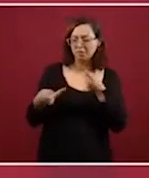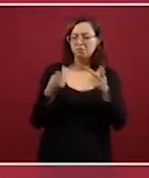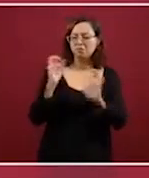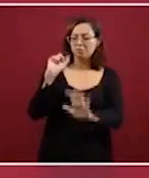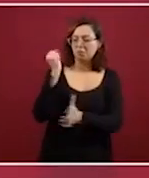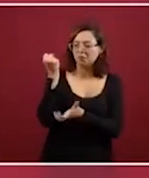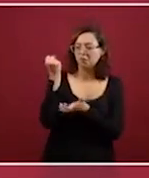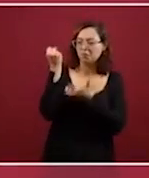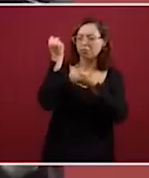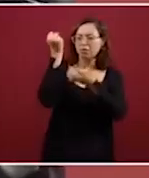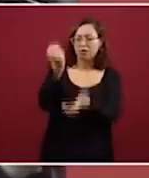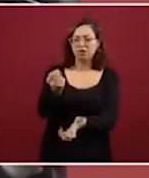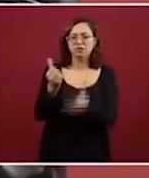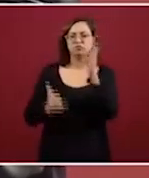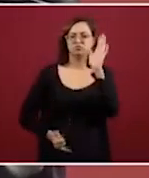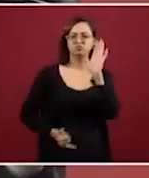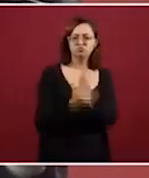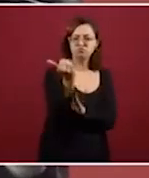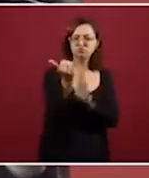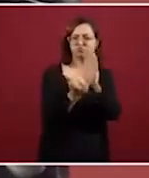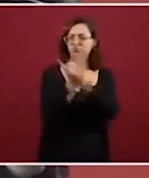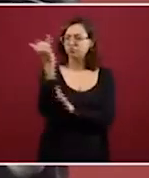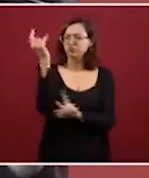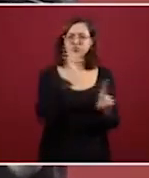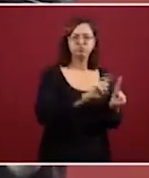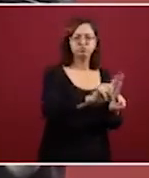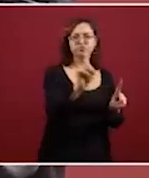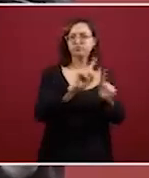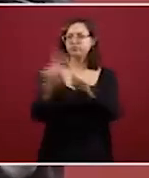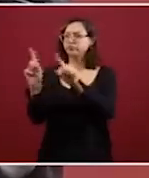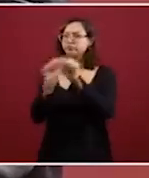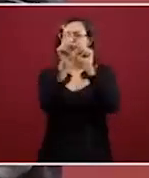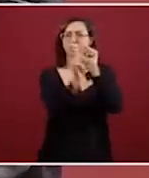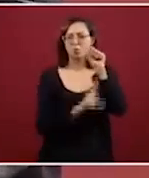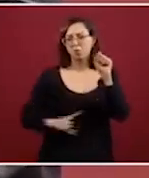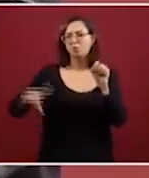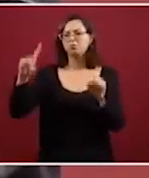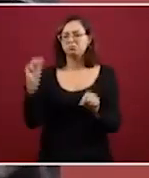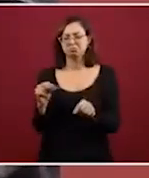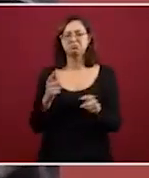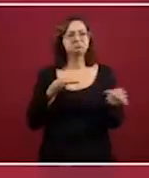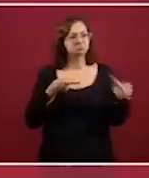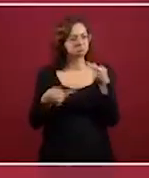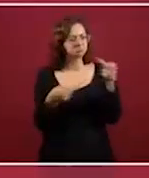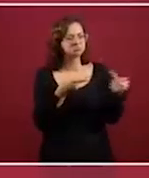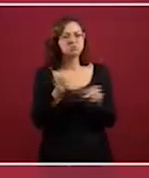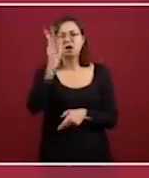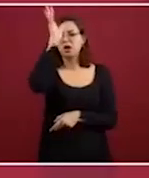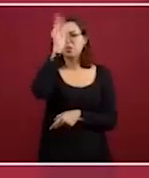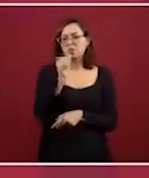inversión para la infraestructura del país